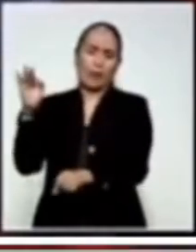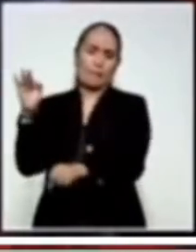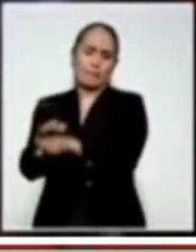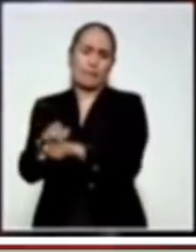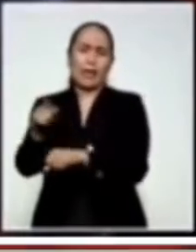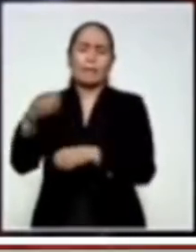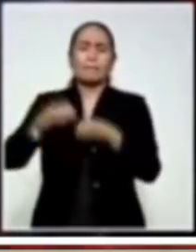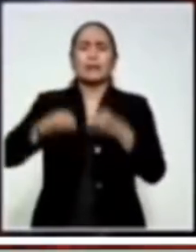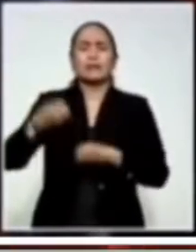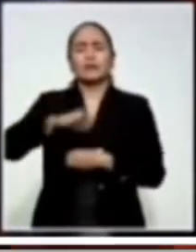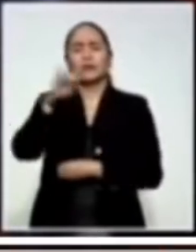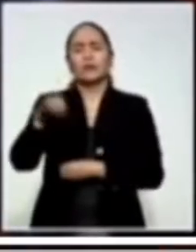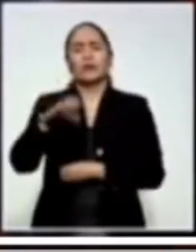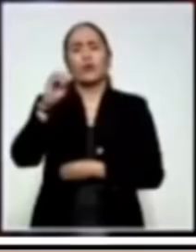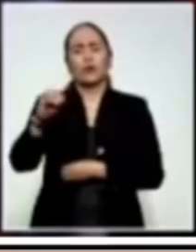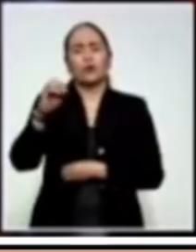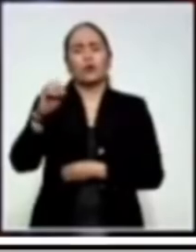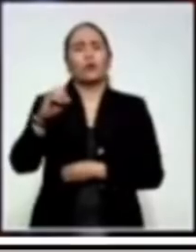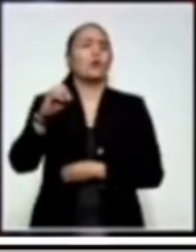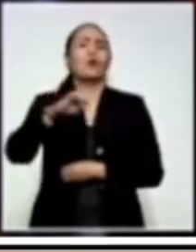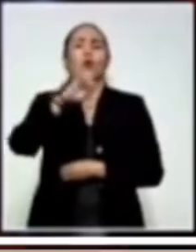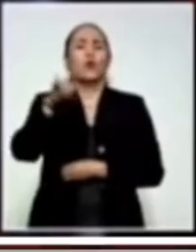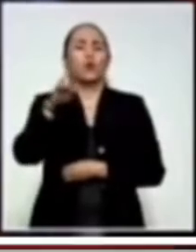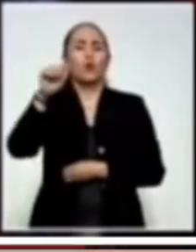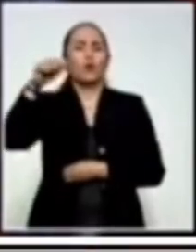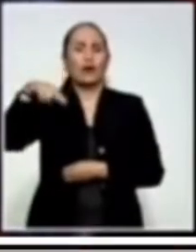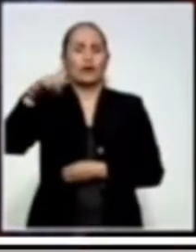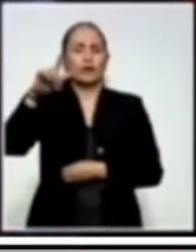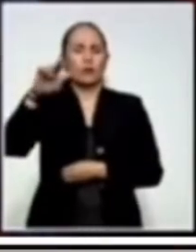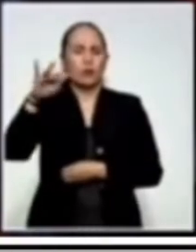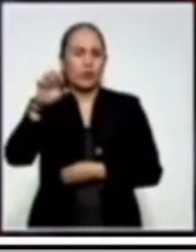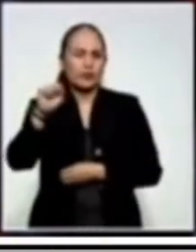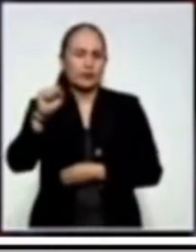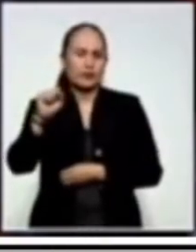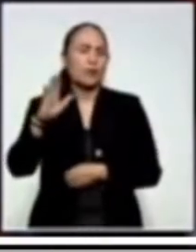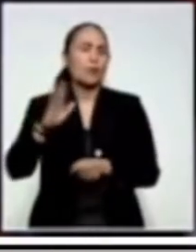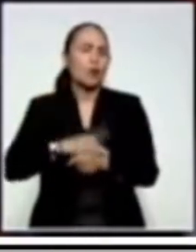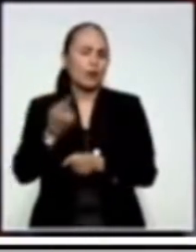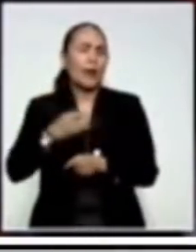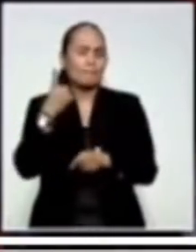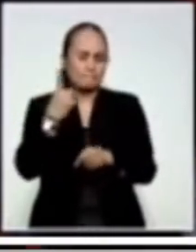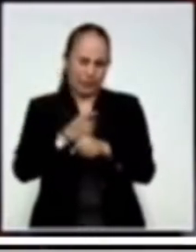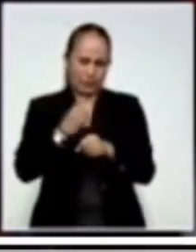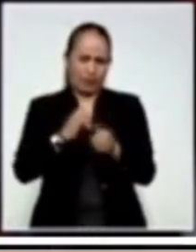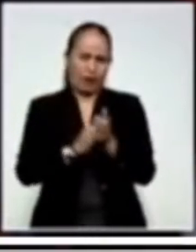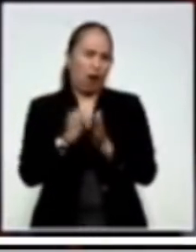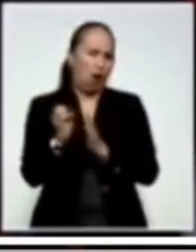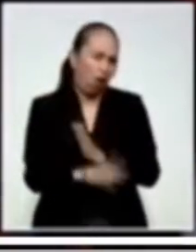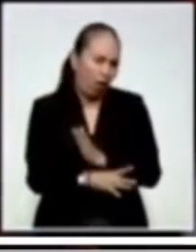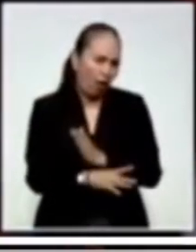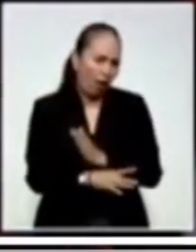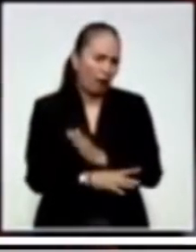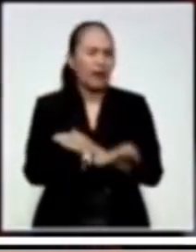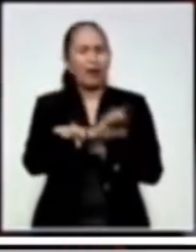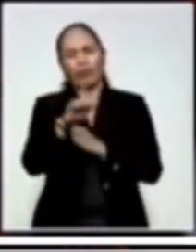Luis González Alcántara Carranca, porque él en un primer momento desechó la controversia y después se hizo un reacomodo o